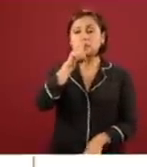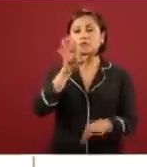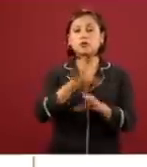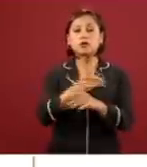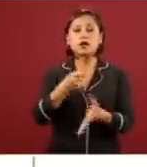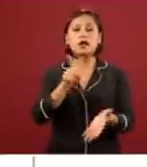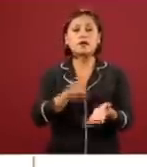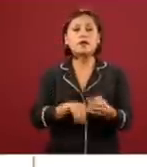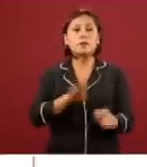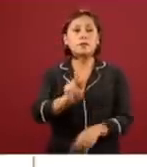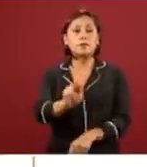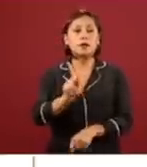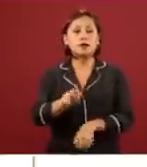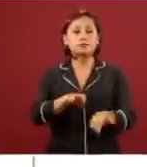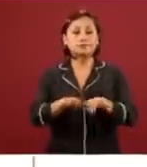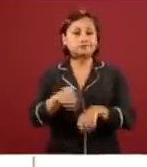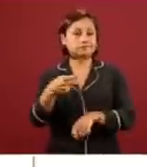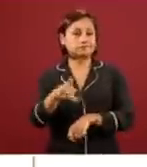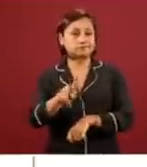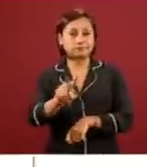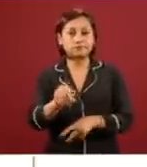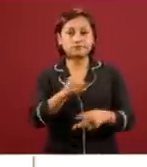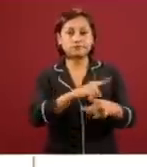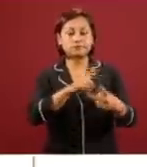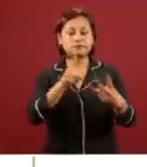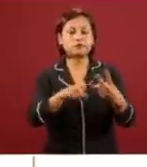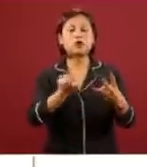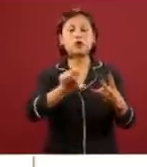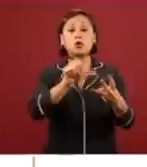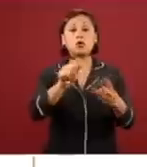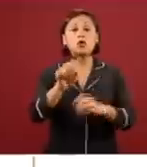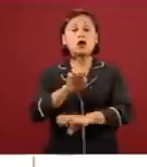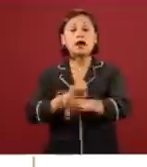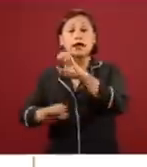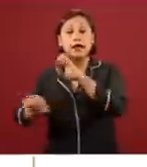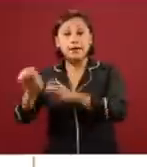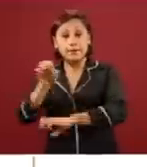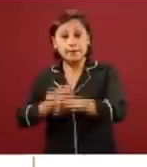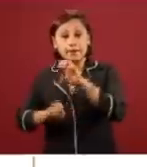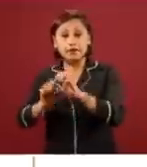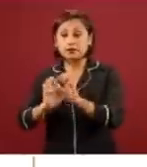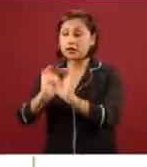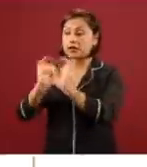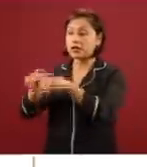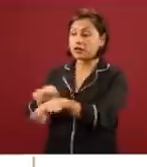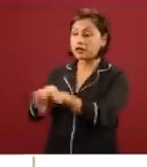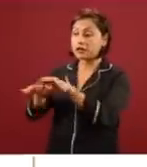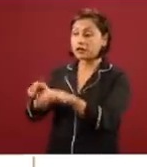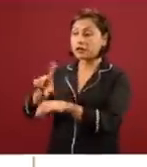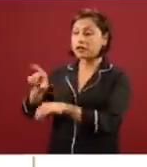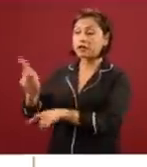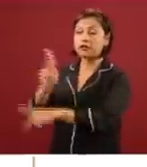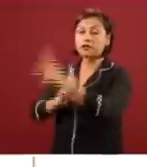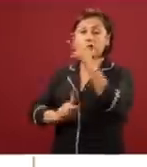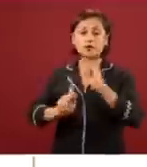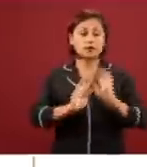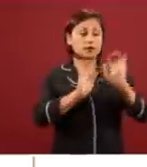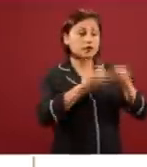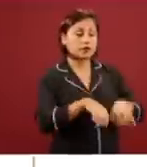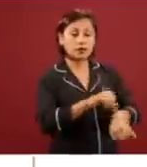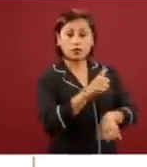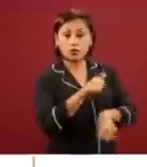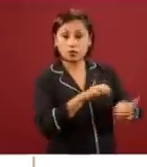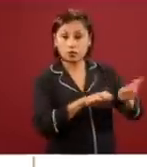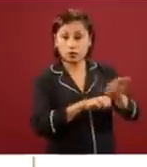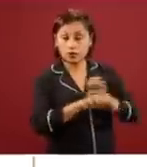operaciones. Y el tercer modelo tiene que ver con el outsourcing ilegal. En lo que va de la presente administración ya se han presentado 51 denuncias, 31